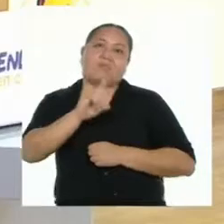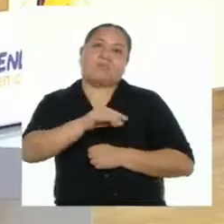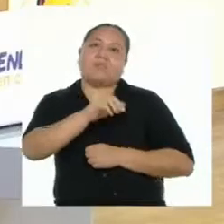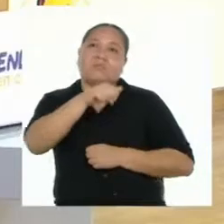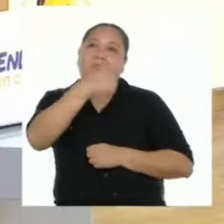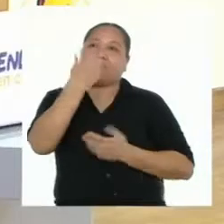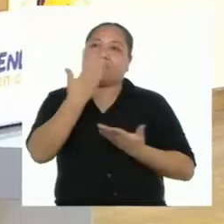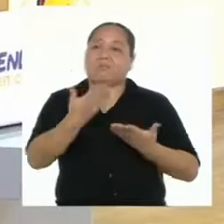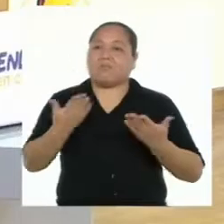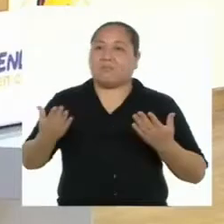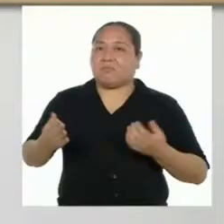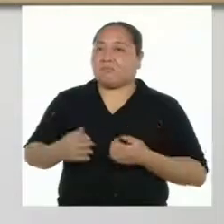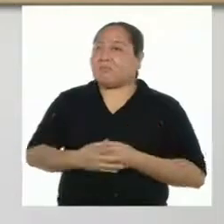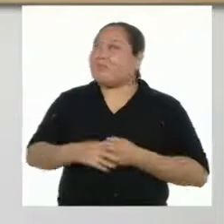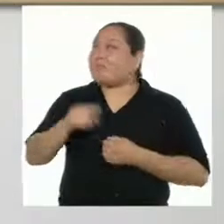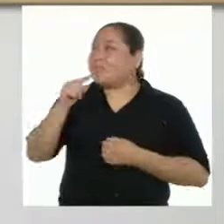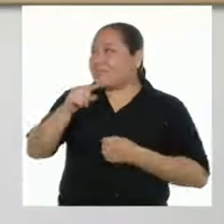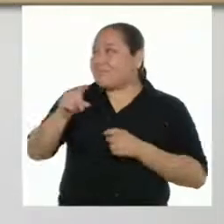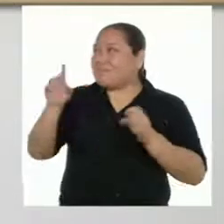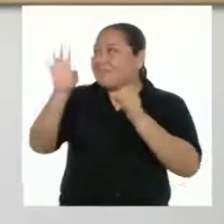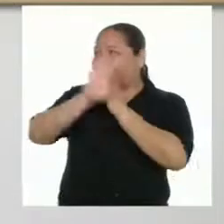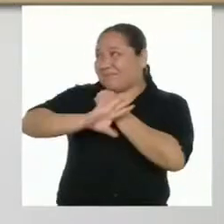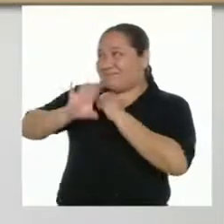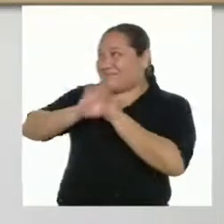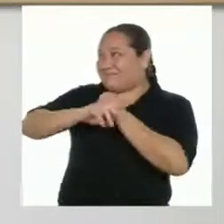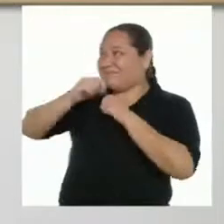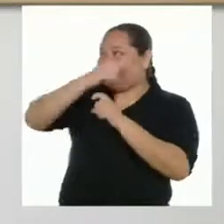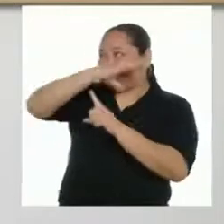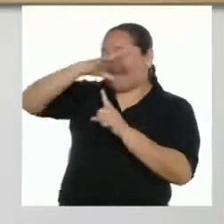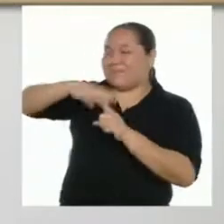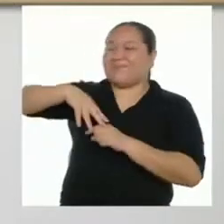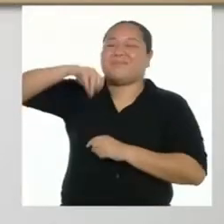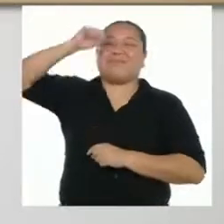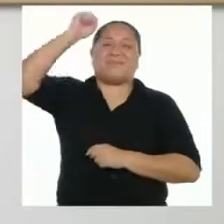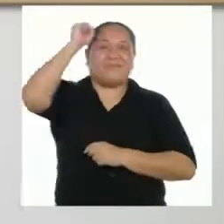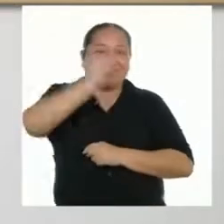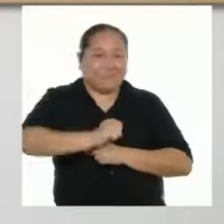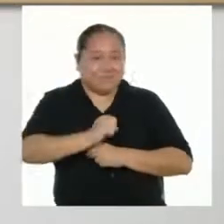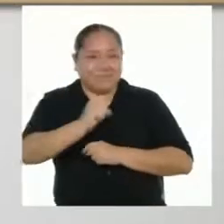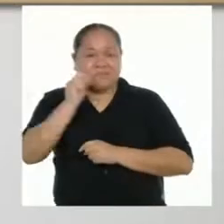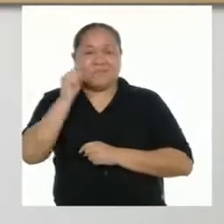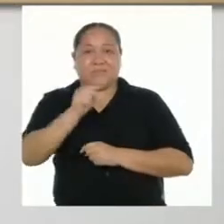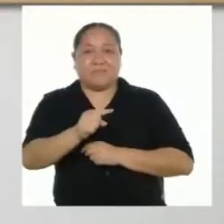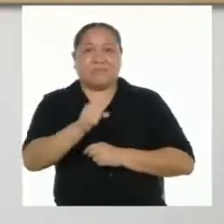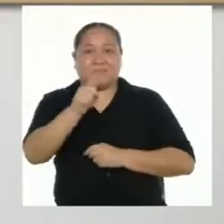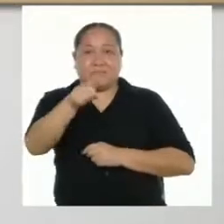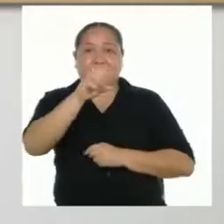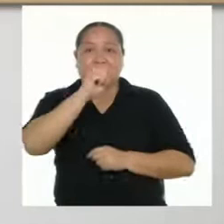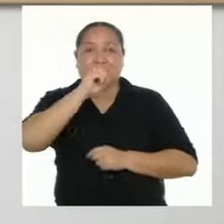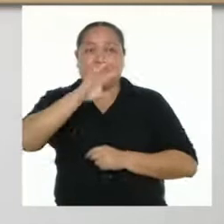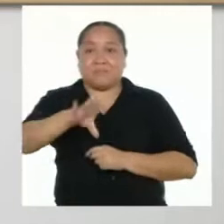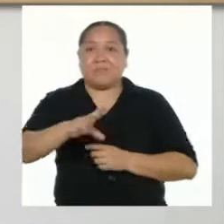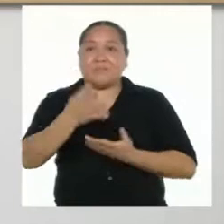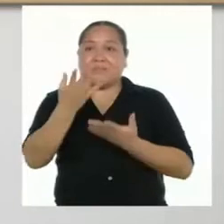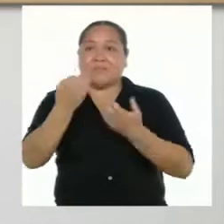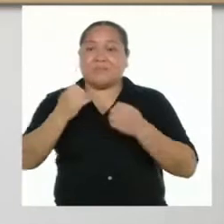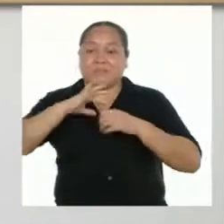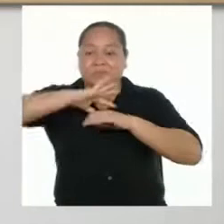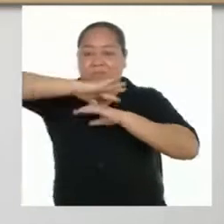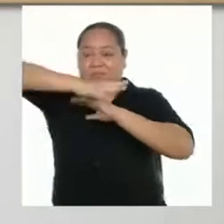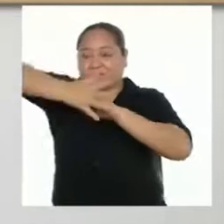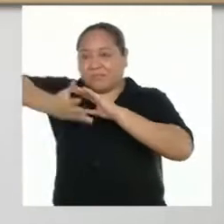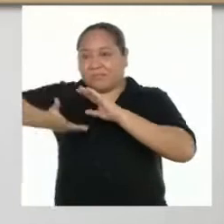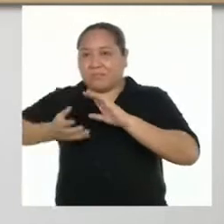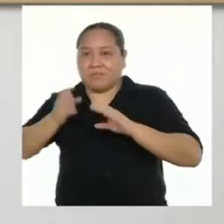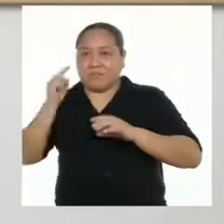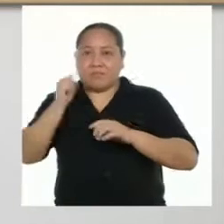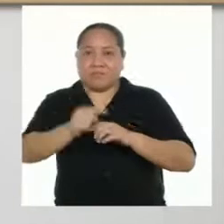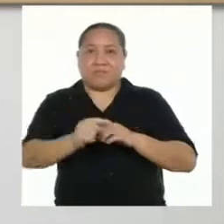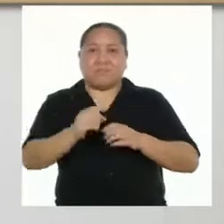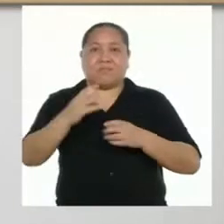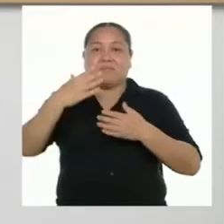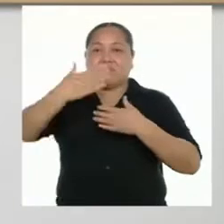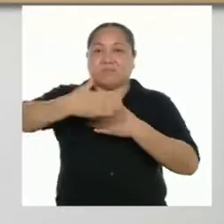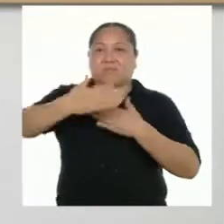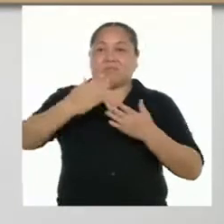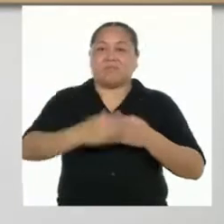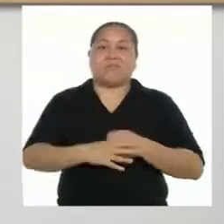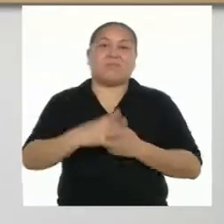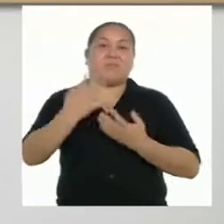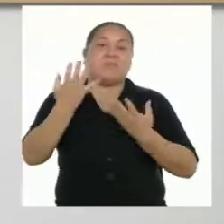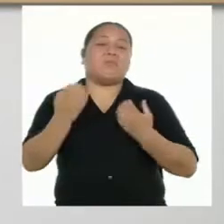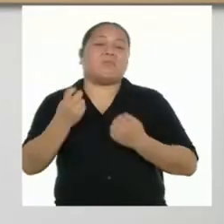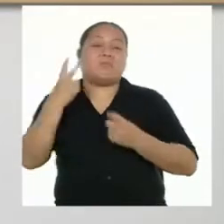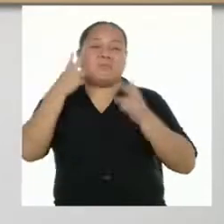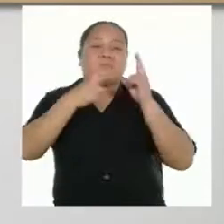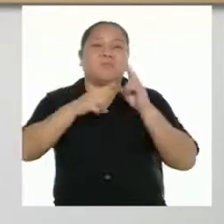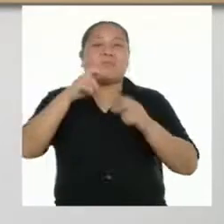manera... ¡protegemos el ambiente! Por supuesto. Es más, ya que dijiste que querías forrar esta caja, tenemos que